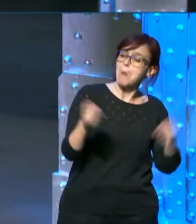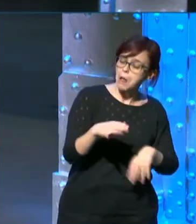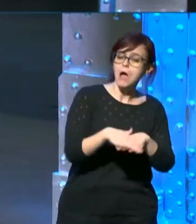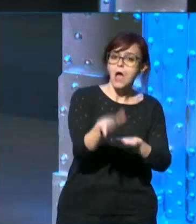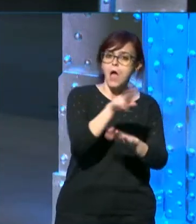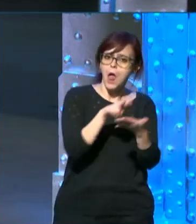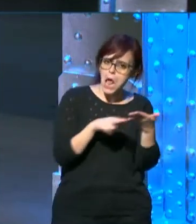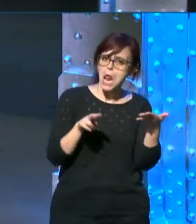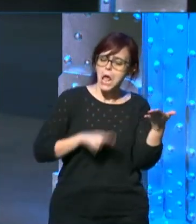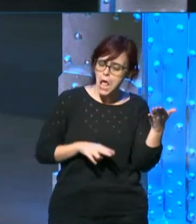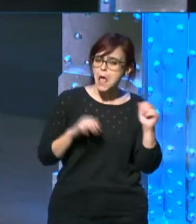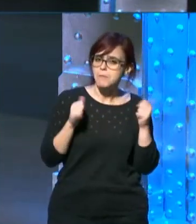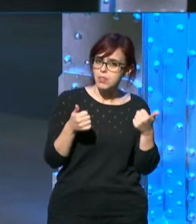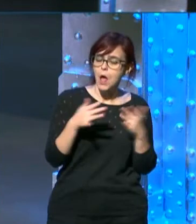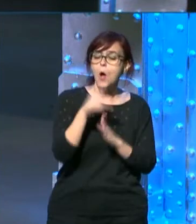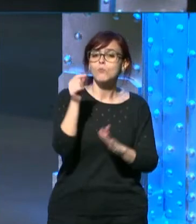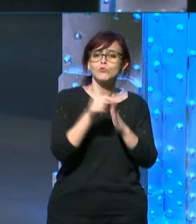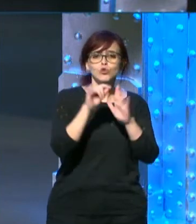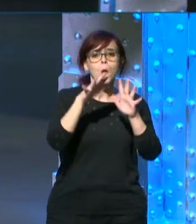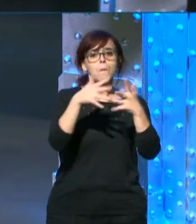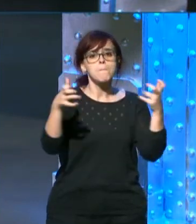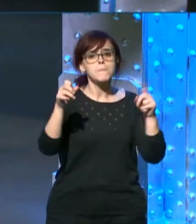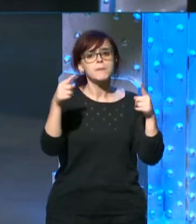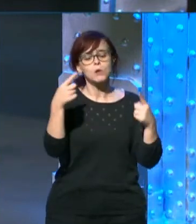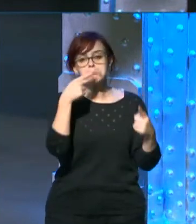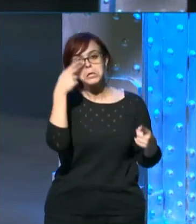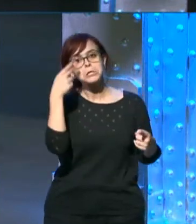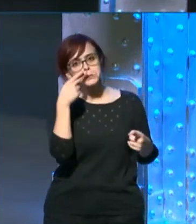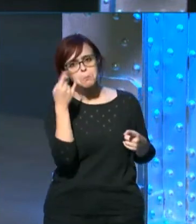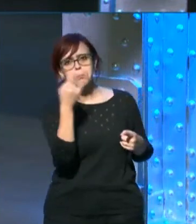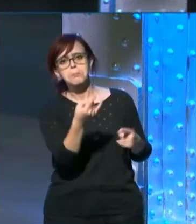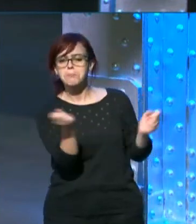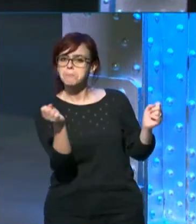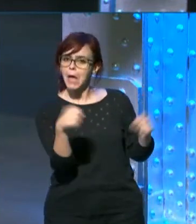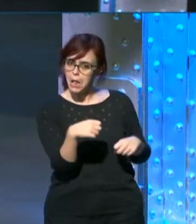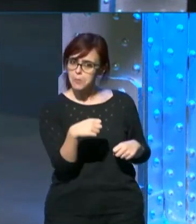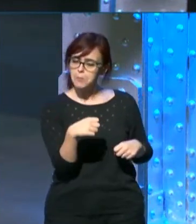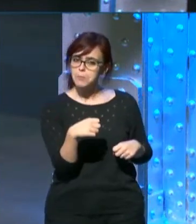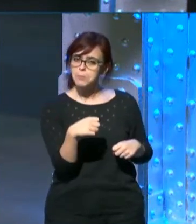Y empecé a leer un poquito el primer punto que encontraba interesante. Oye,